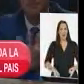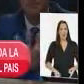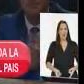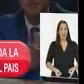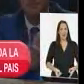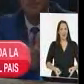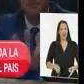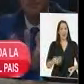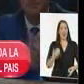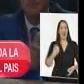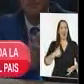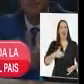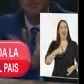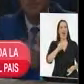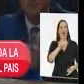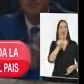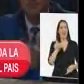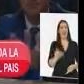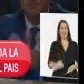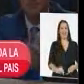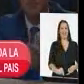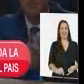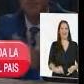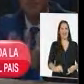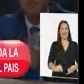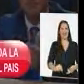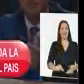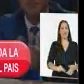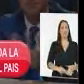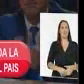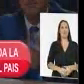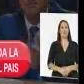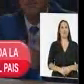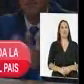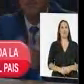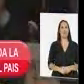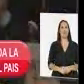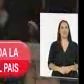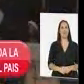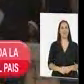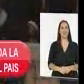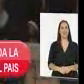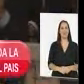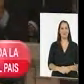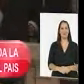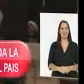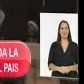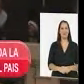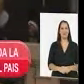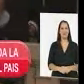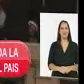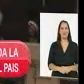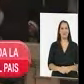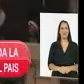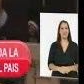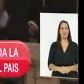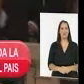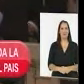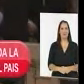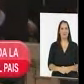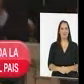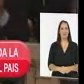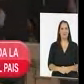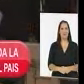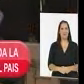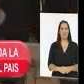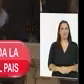poco esa es la idea, esa es la razón también por la que yo vengo trabajando cerca del equipo de Massa. ¿Ustedes porque... piensan,